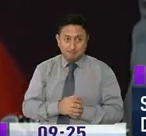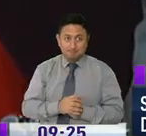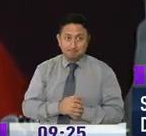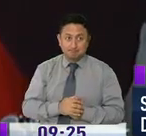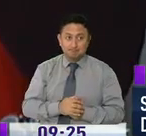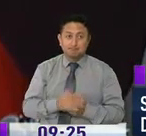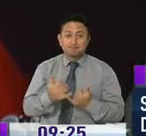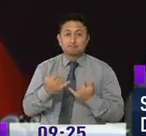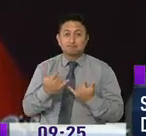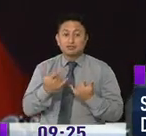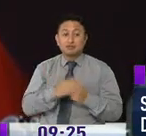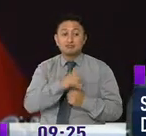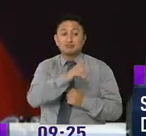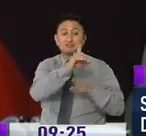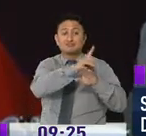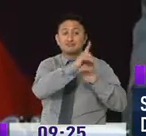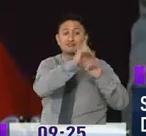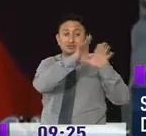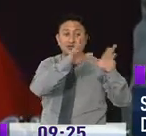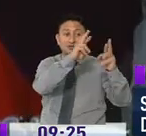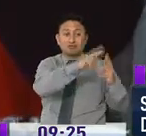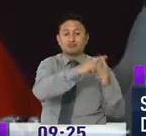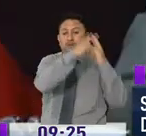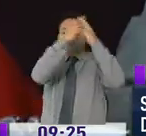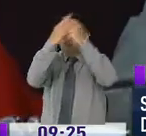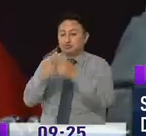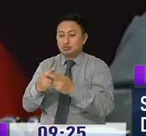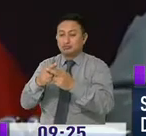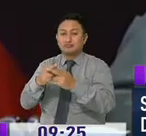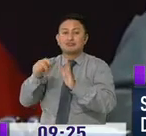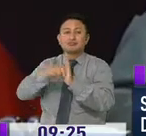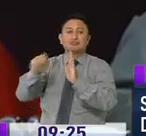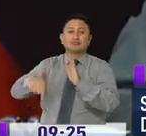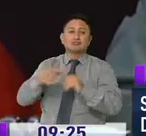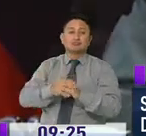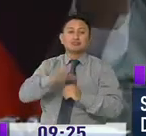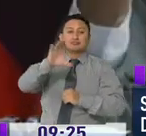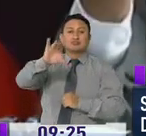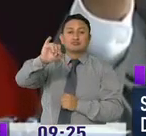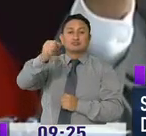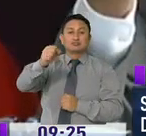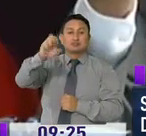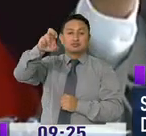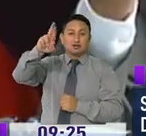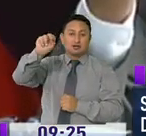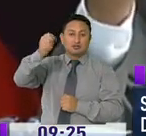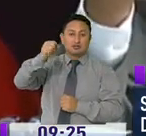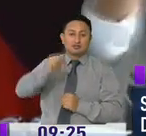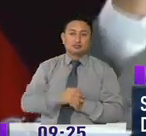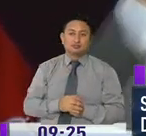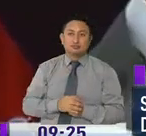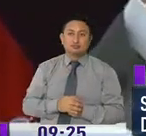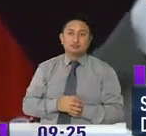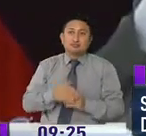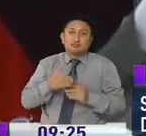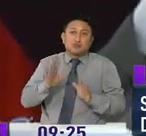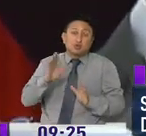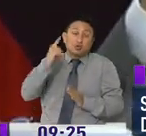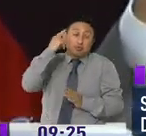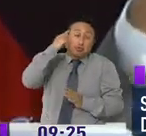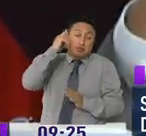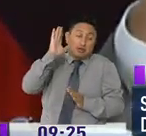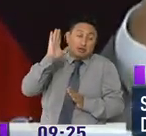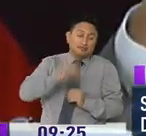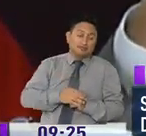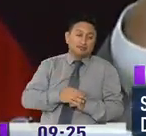y hemos encargado esa dirección general del doctor José Cisneros. Yo me atrevo a pensar que el